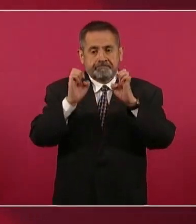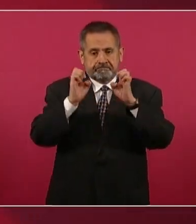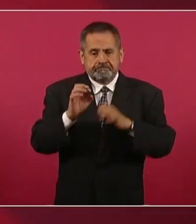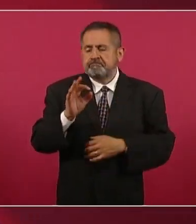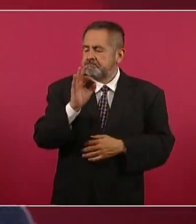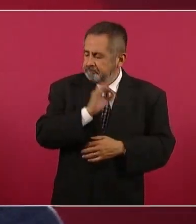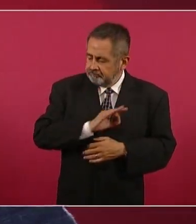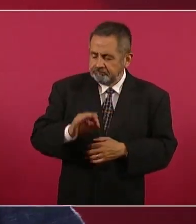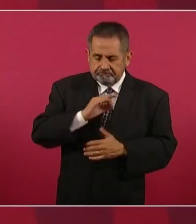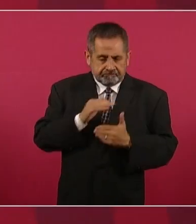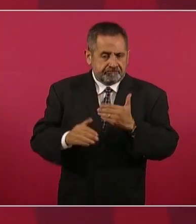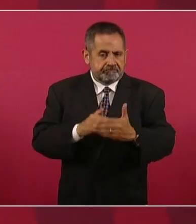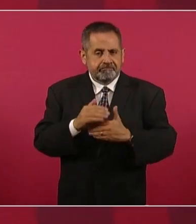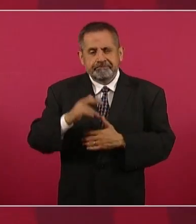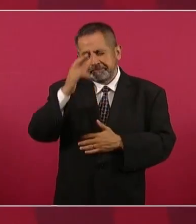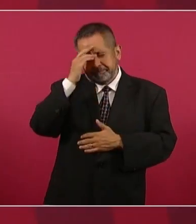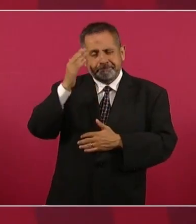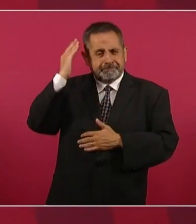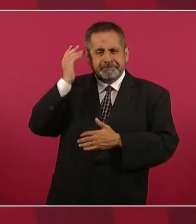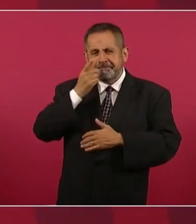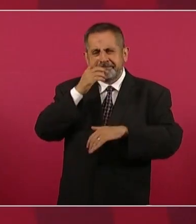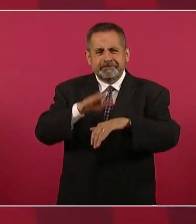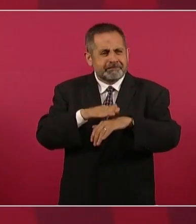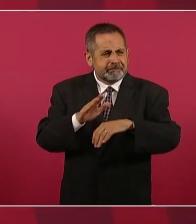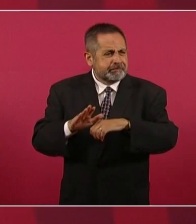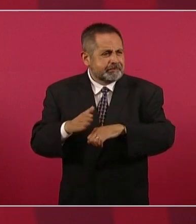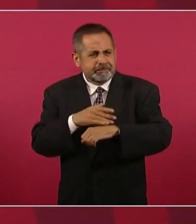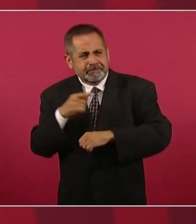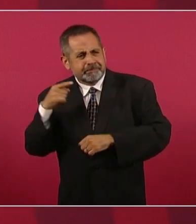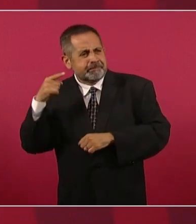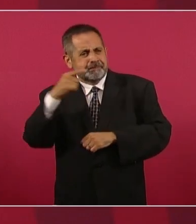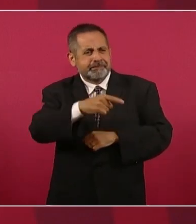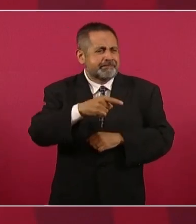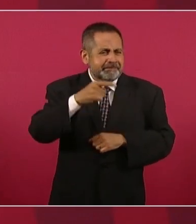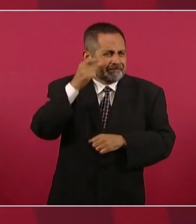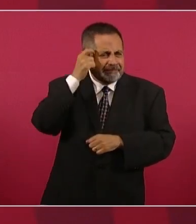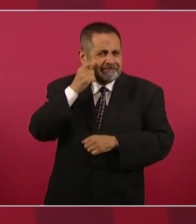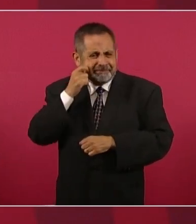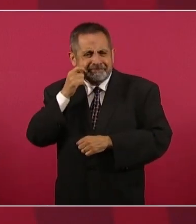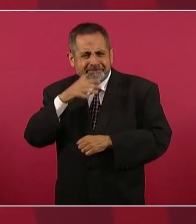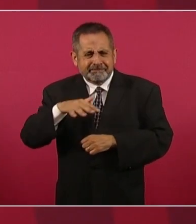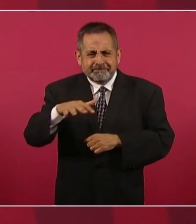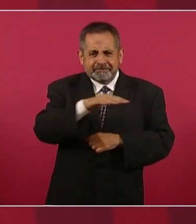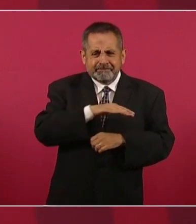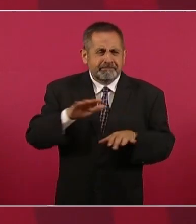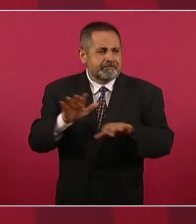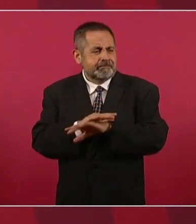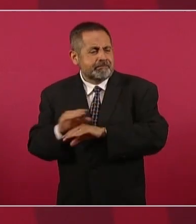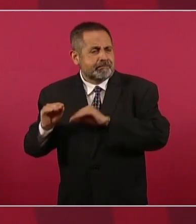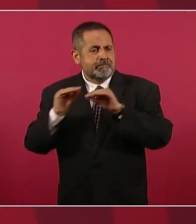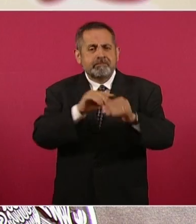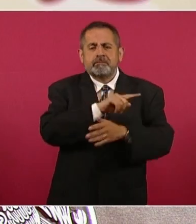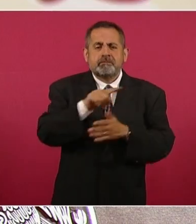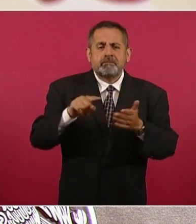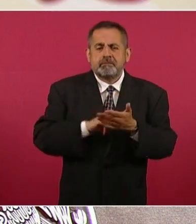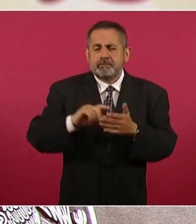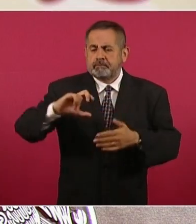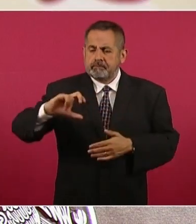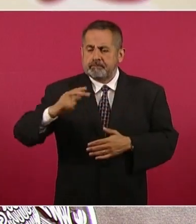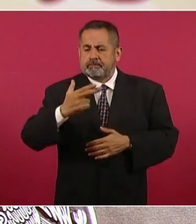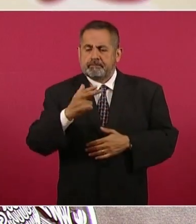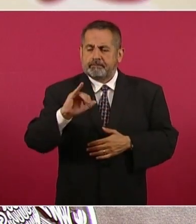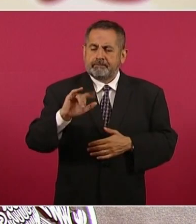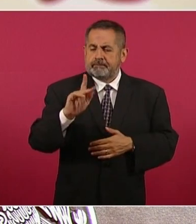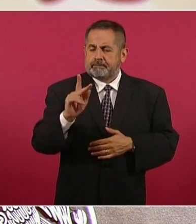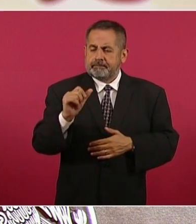presidente cuando se le señaló, bueno, ¿y por qué a Guerrero? ¿Por qué a Chilpancingo? De inmediato,